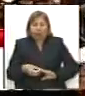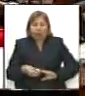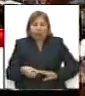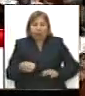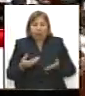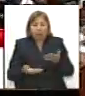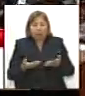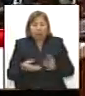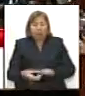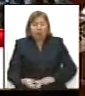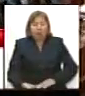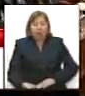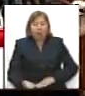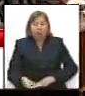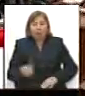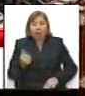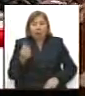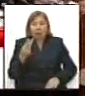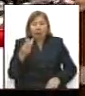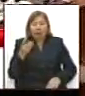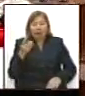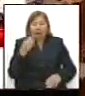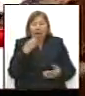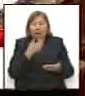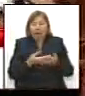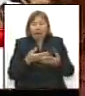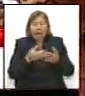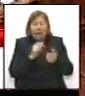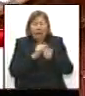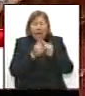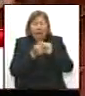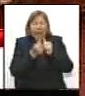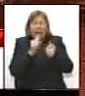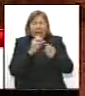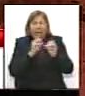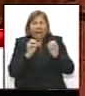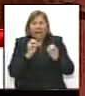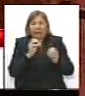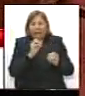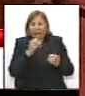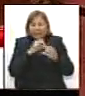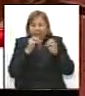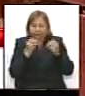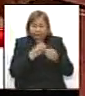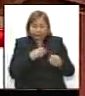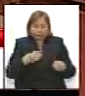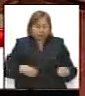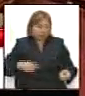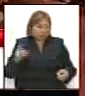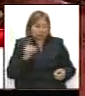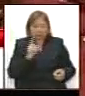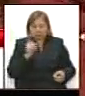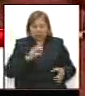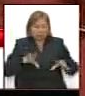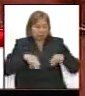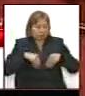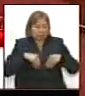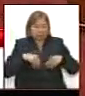supuesto, en lavado de activos y delitos conexos, y modificar la ley orgánica del Ministerio Público. No alcanzó la